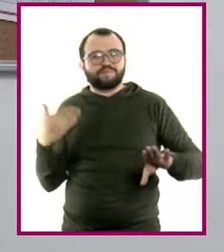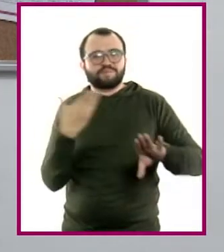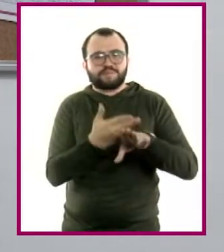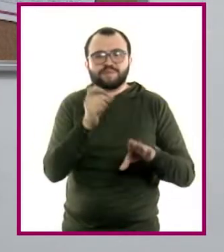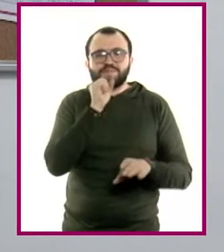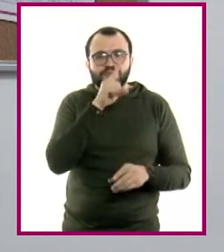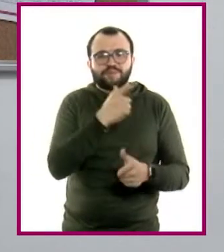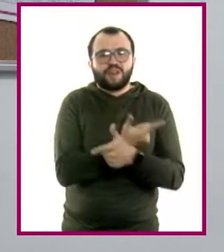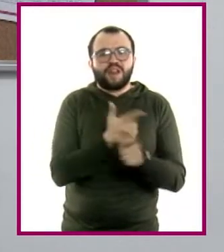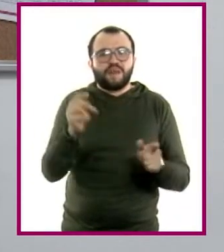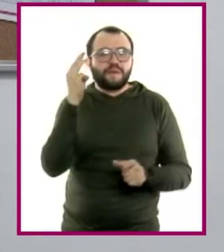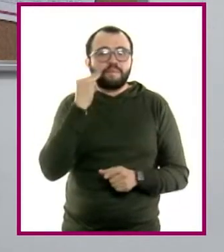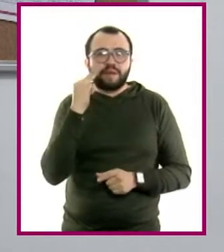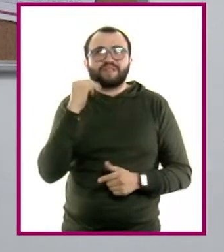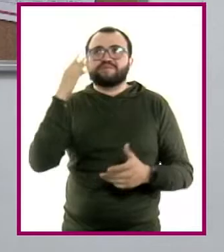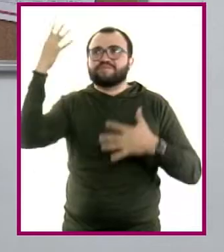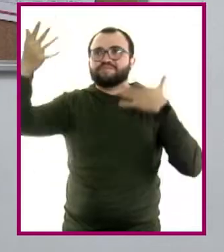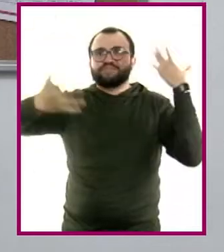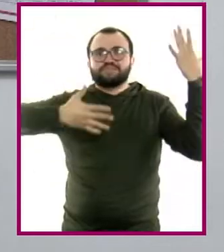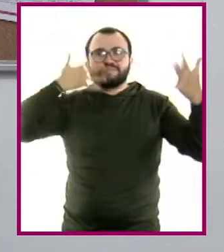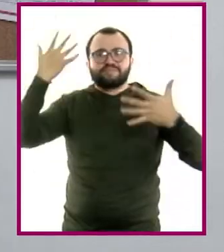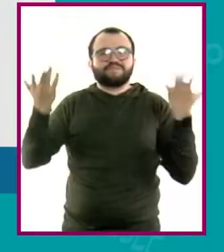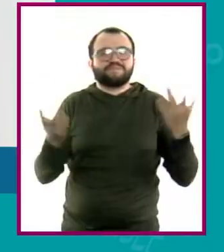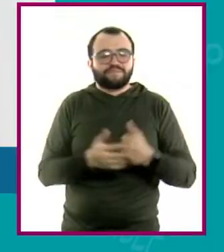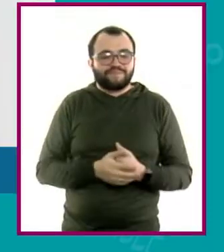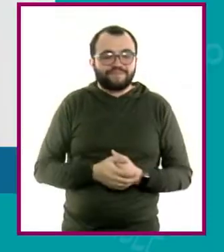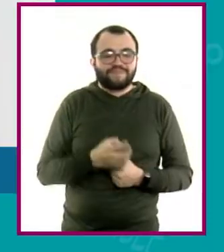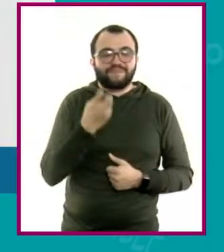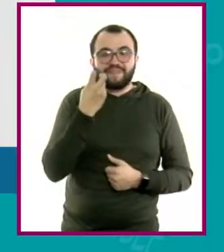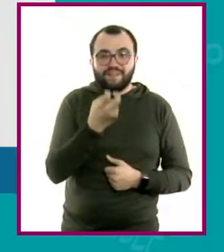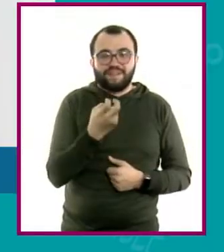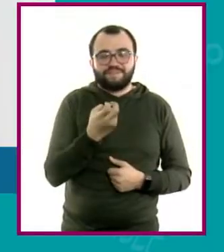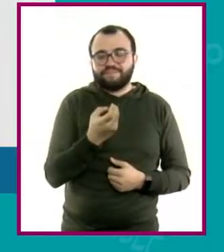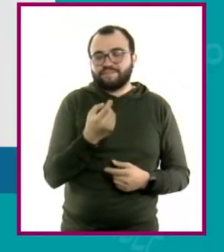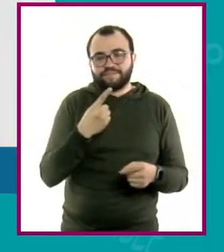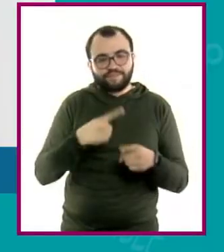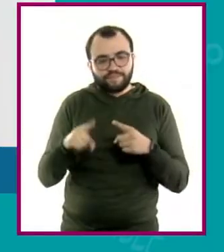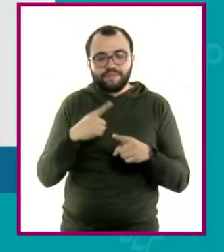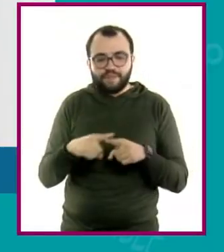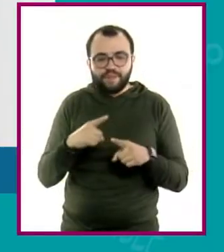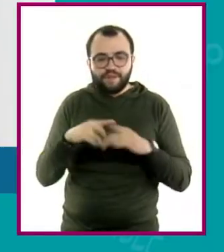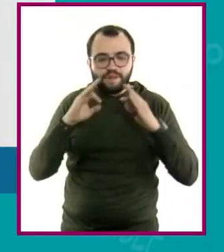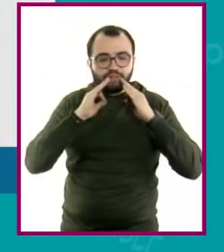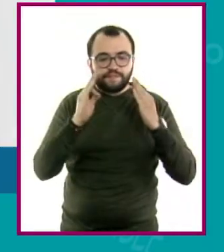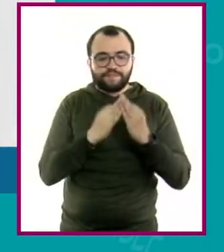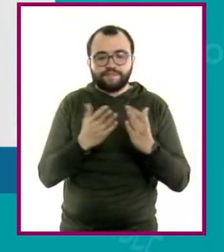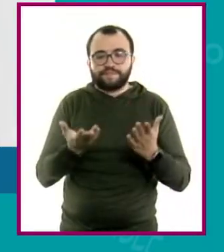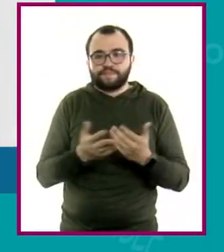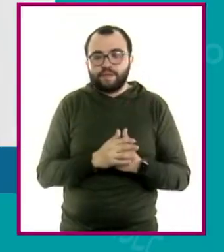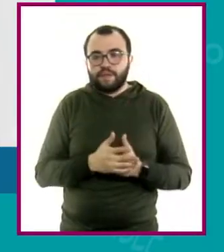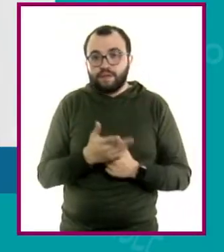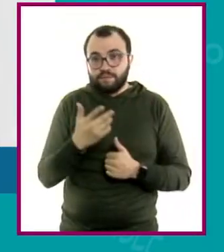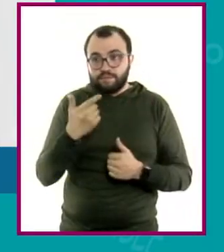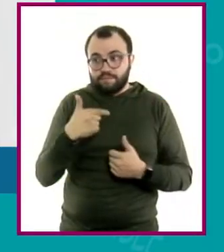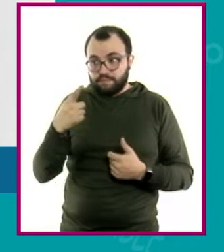libre mercado en el medio ambiente? Pues repercute de diferentes formas. Si nos damos cuenta que el